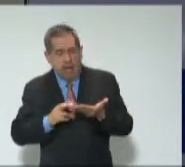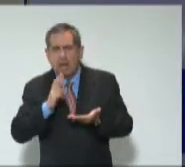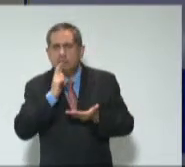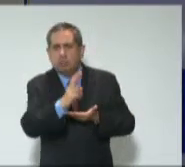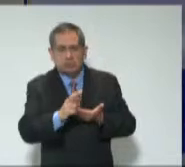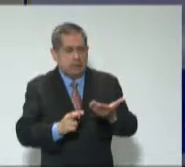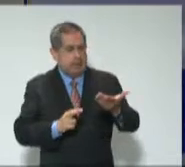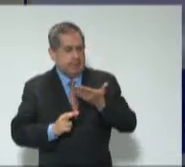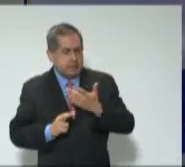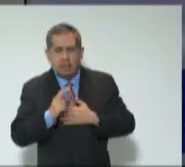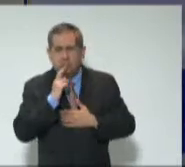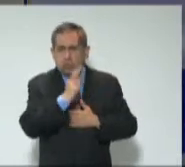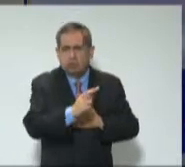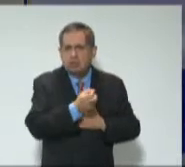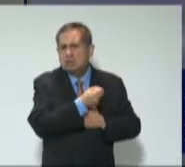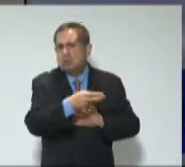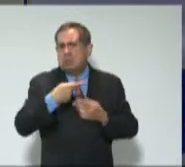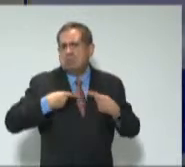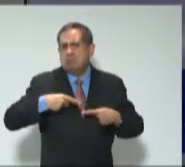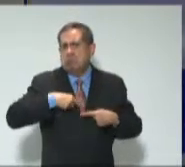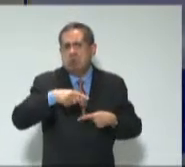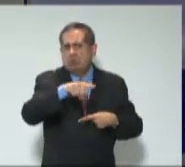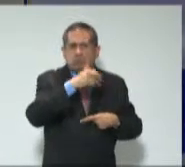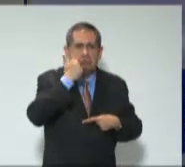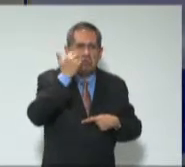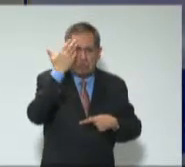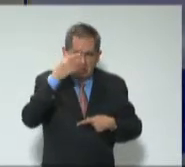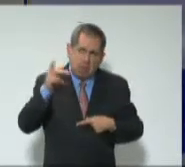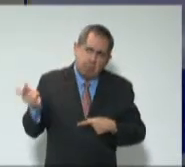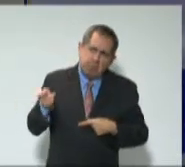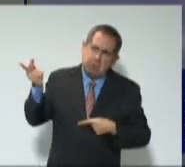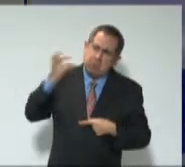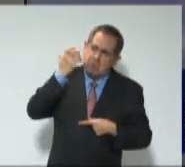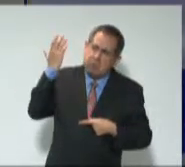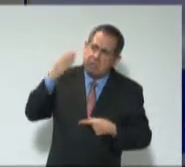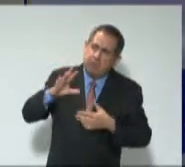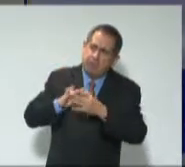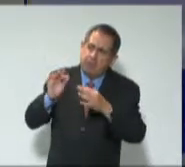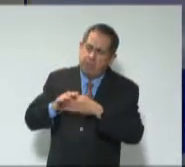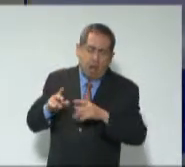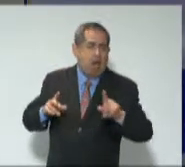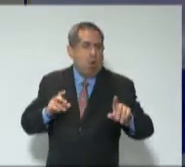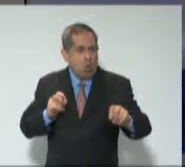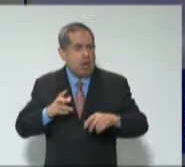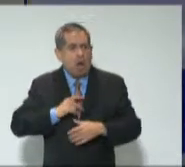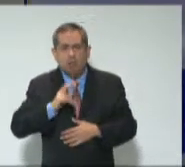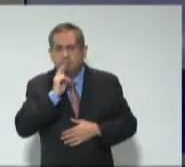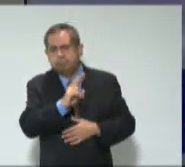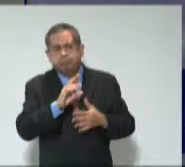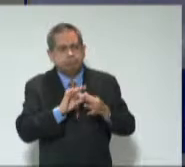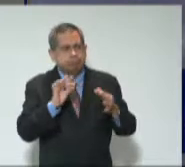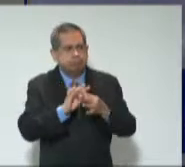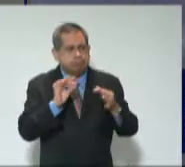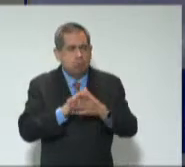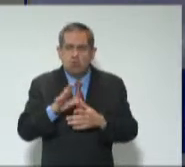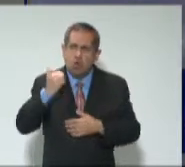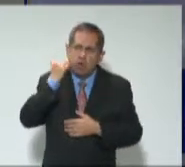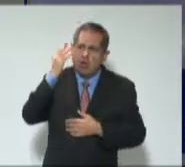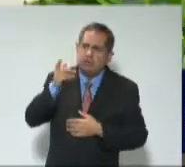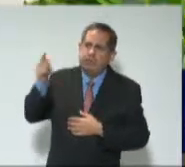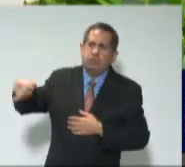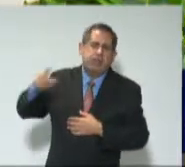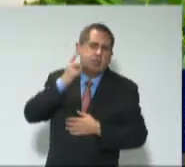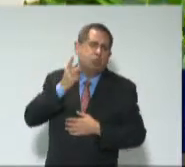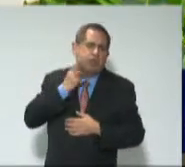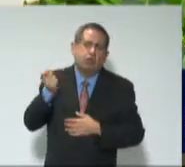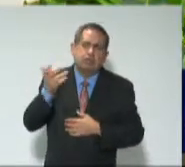particulares ciudadanas y ciudadanos interesados de múltiples maneras en el que hacer legislativo y en la actuación